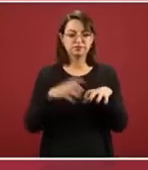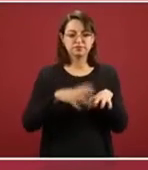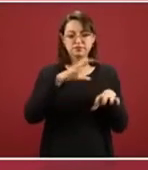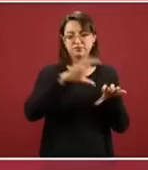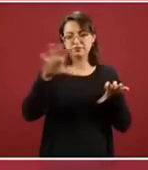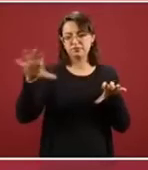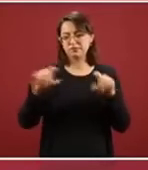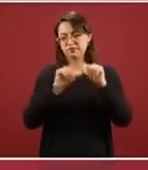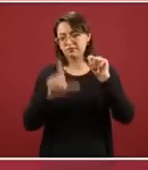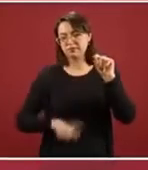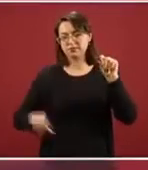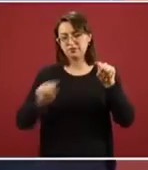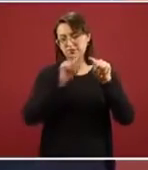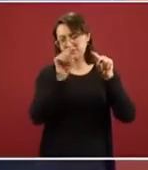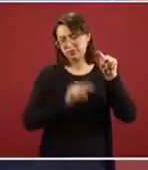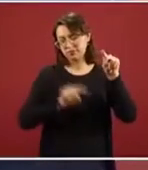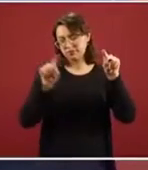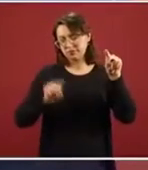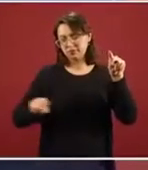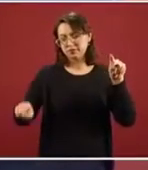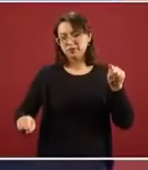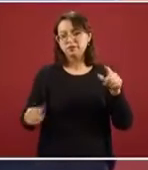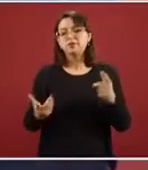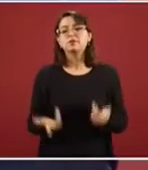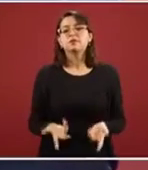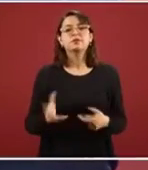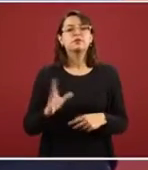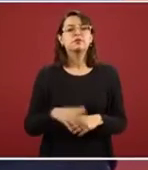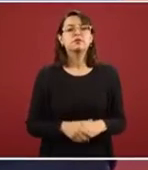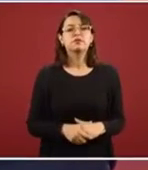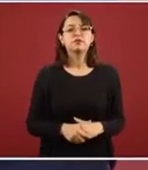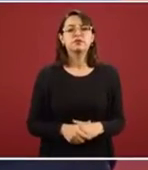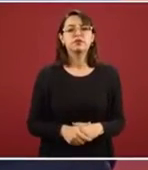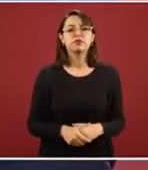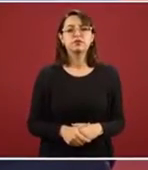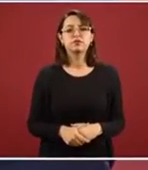del país, donde hay